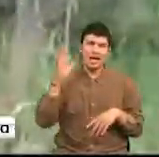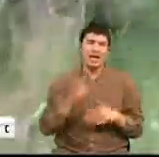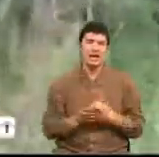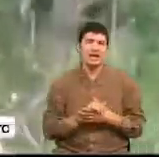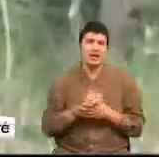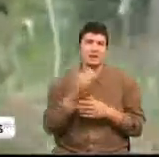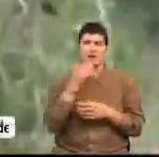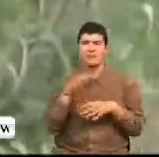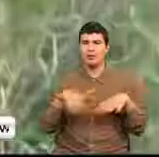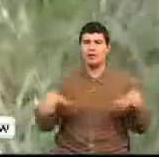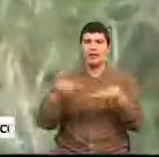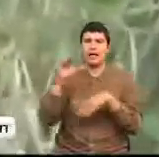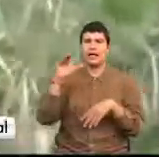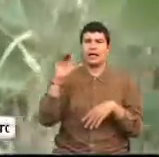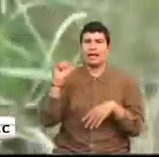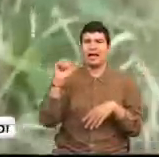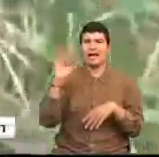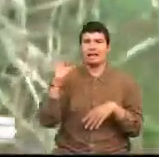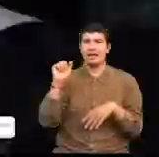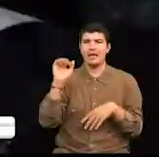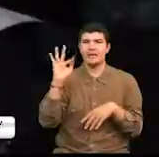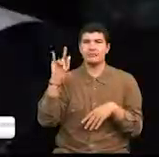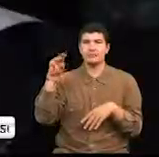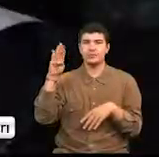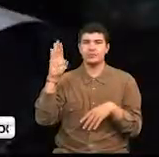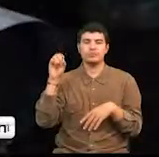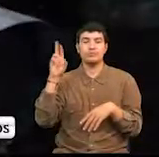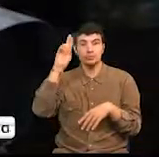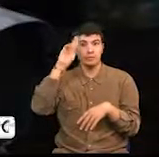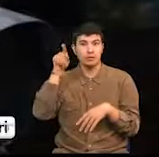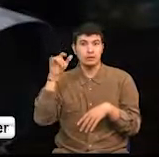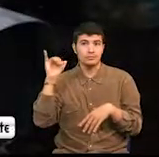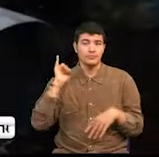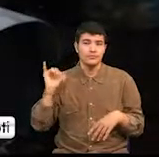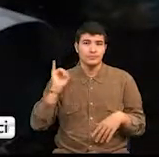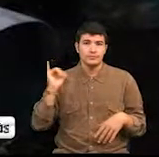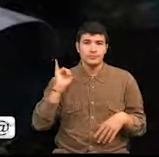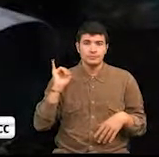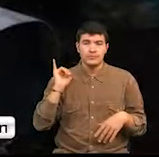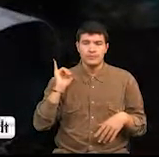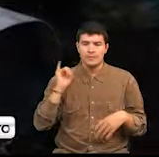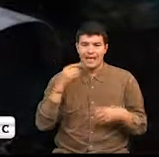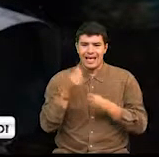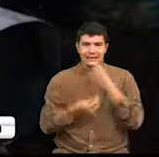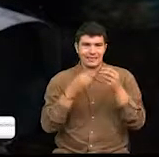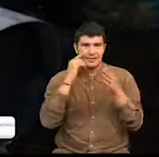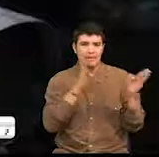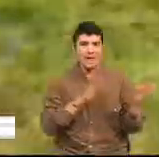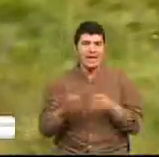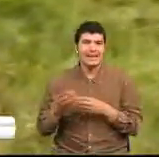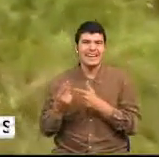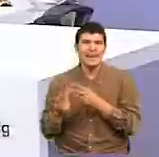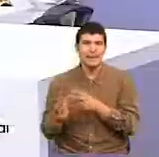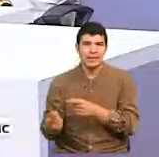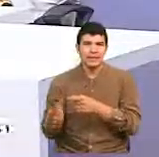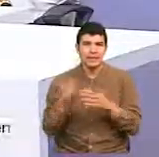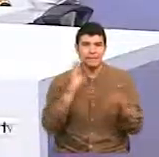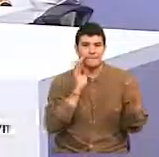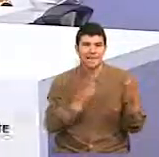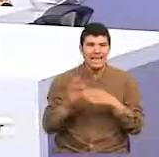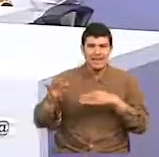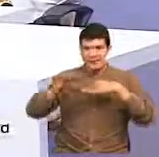del Catatumbo. Y es por eso que el Ejército Nacional hizo un plan avalancha. Ese plan avalancha es